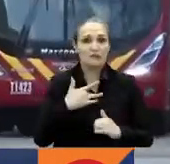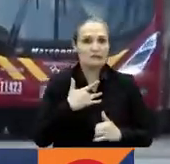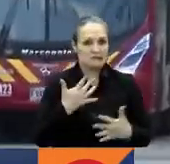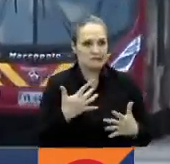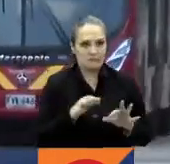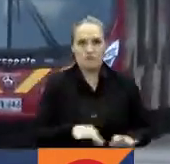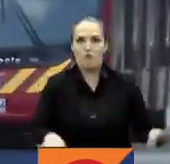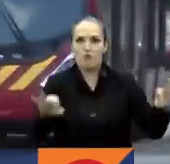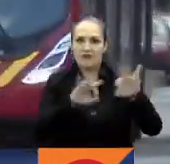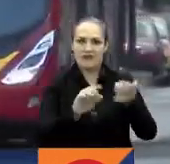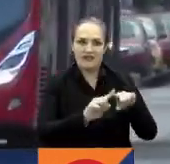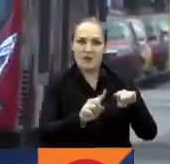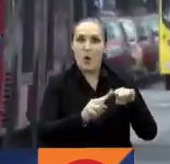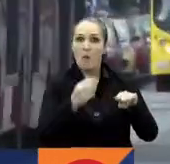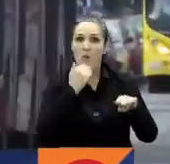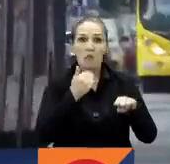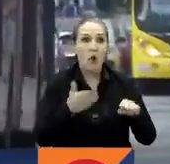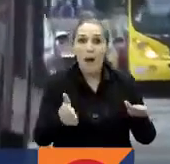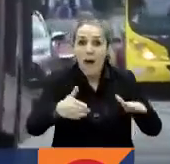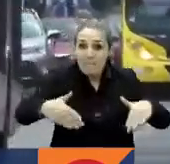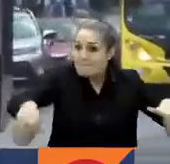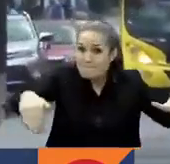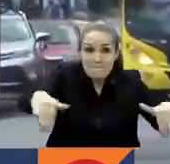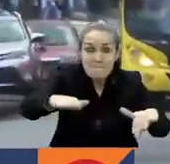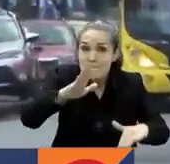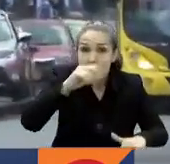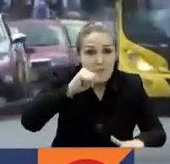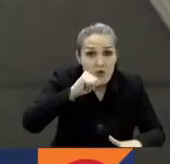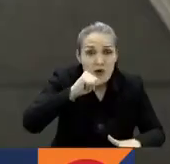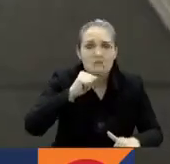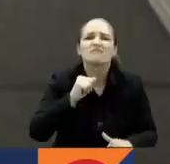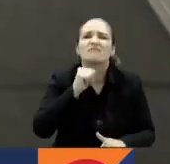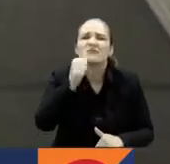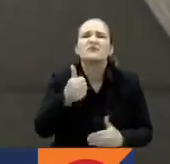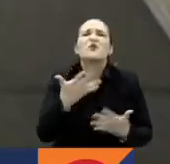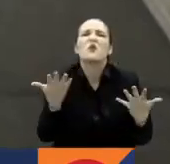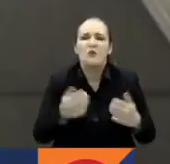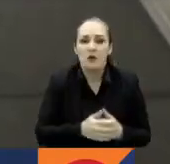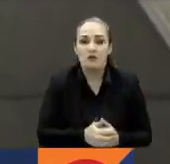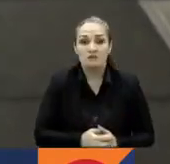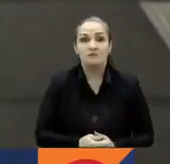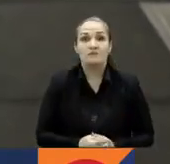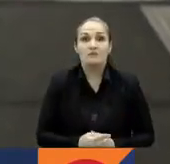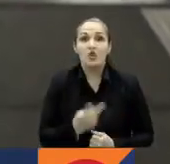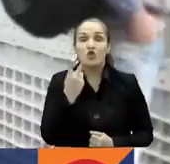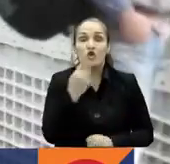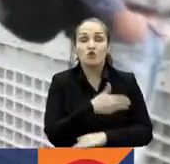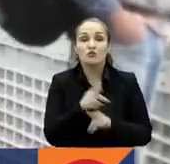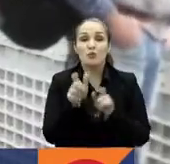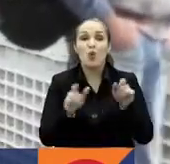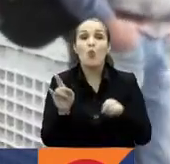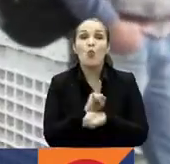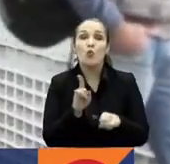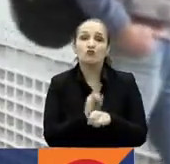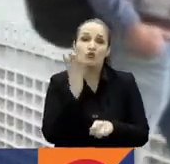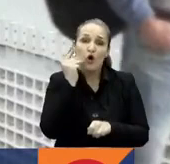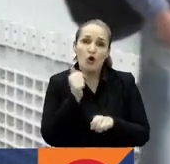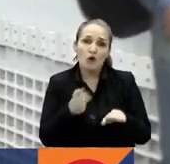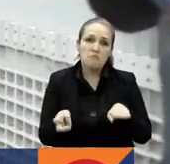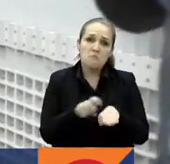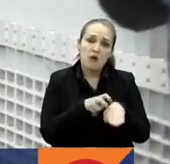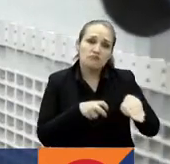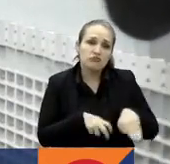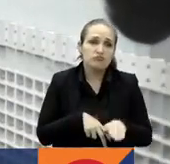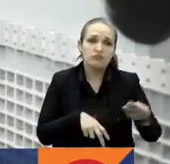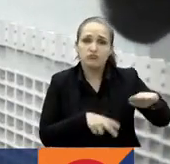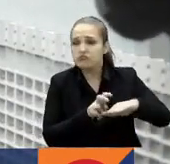que Transmilenio cierre en septiembre debido a problemas económicos. Como John, hoy 2 millones de personas usan Transmilenio a diario